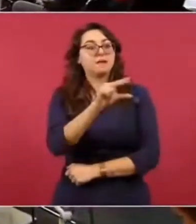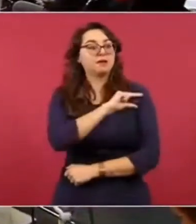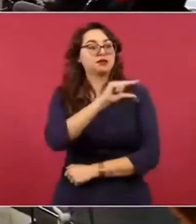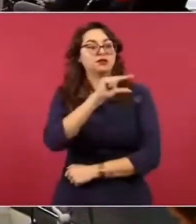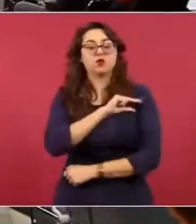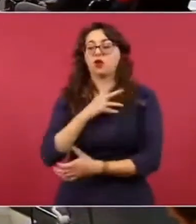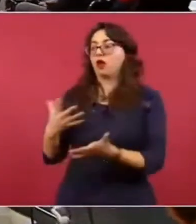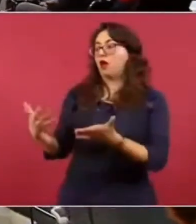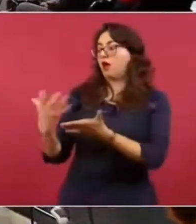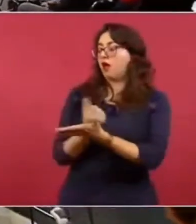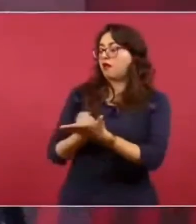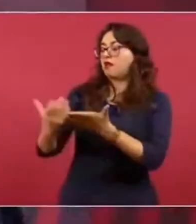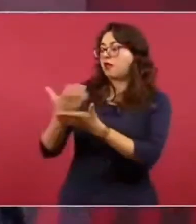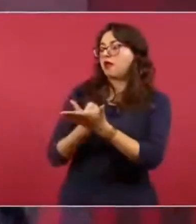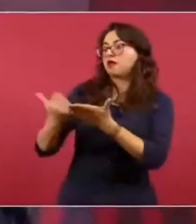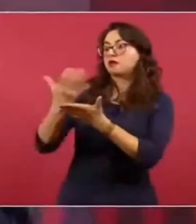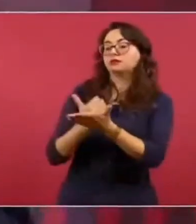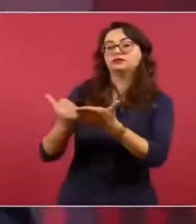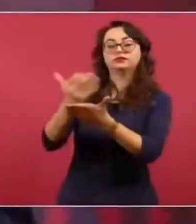Una tranza.